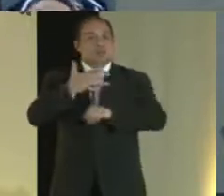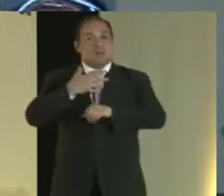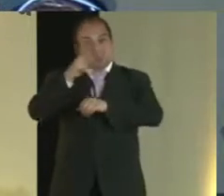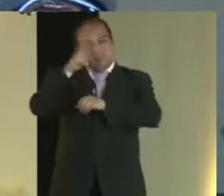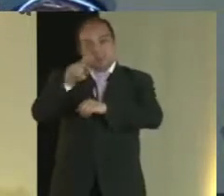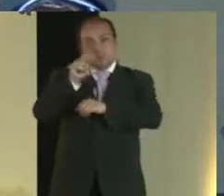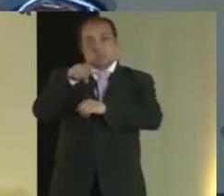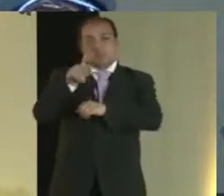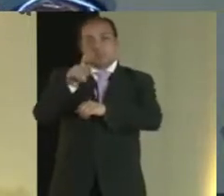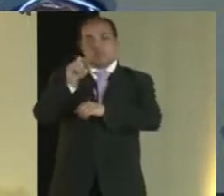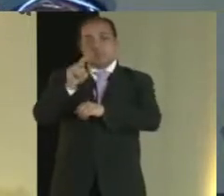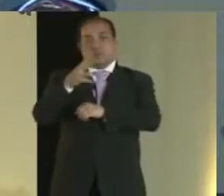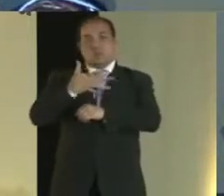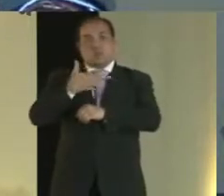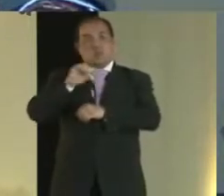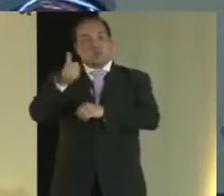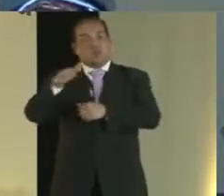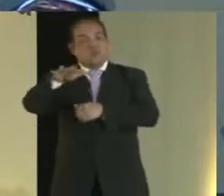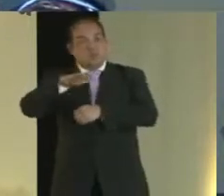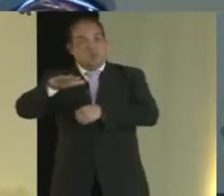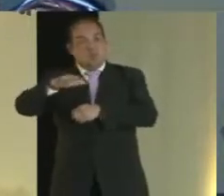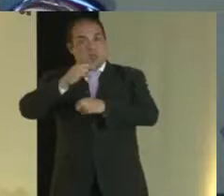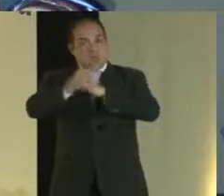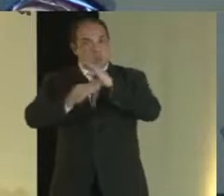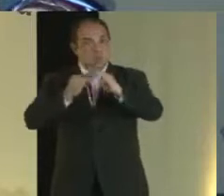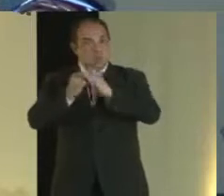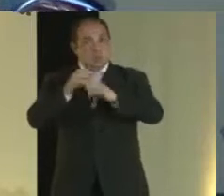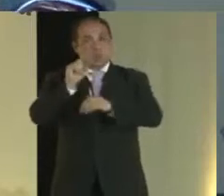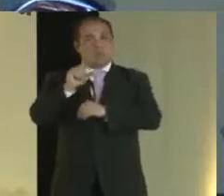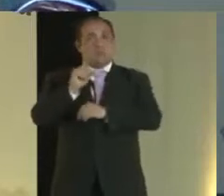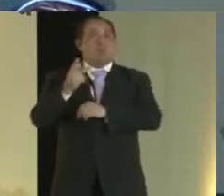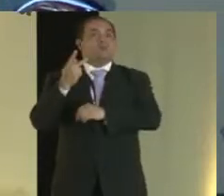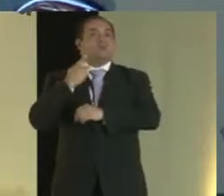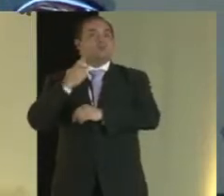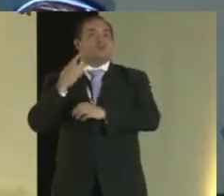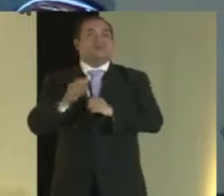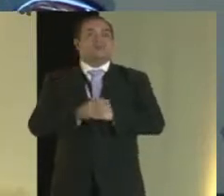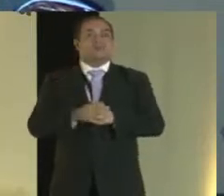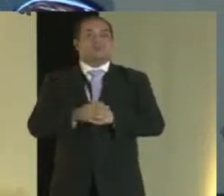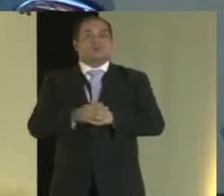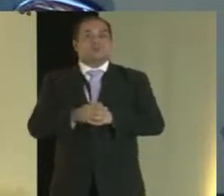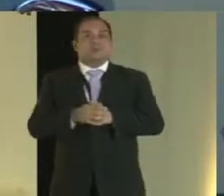México, pero también en otras partes del mundo, y luego una política pragmática de